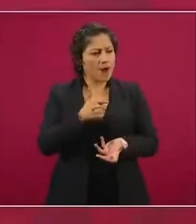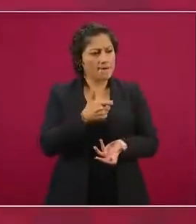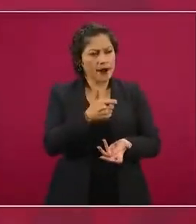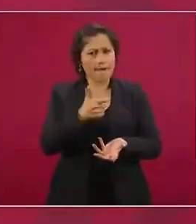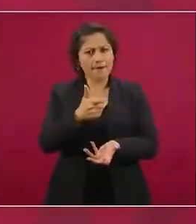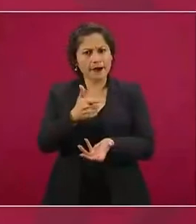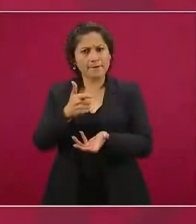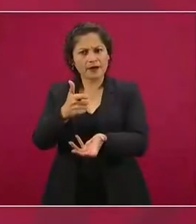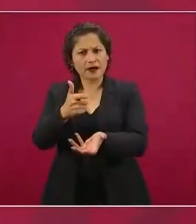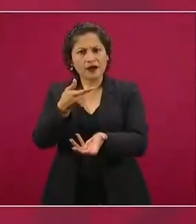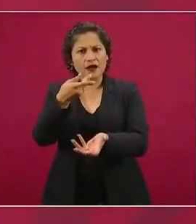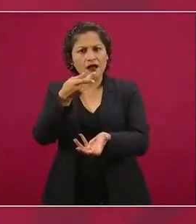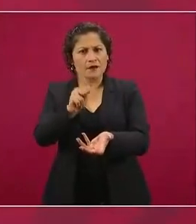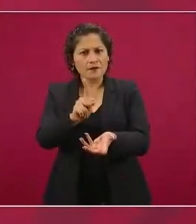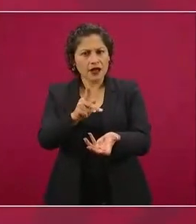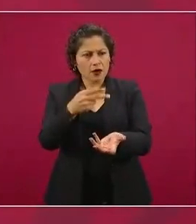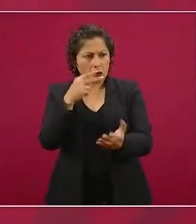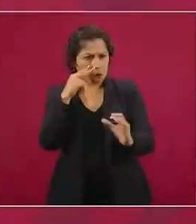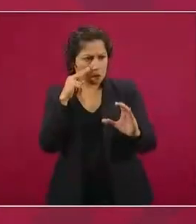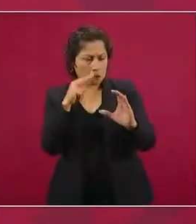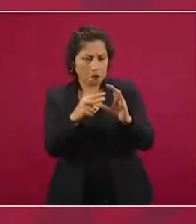control, sin transparencia?